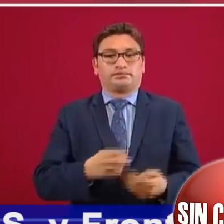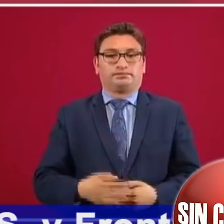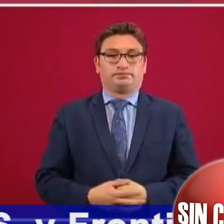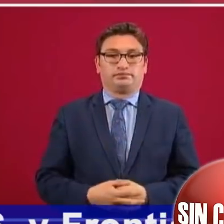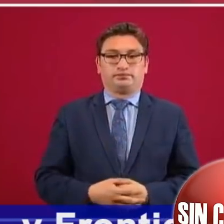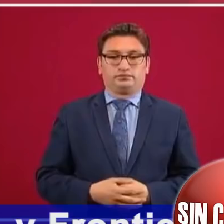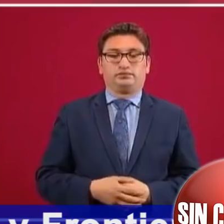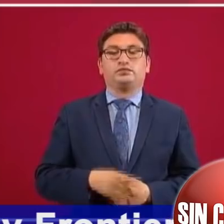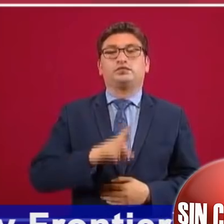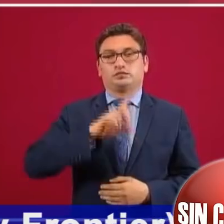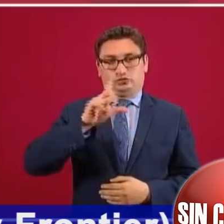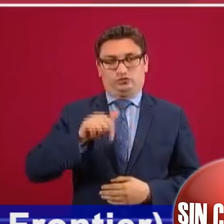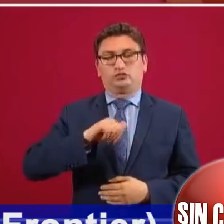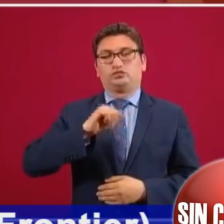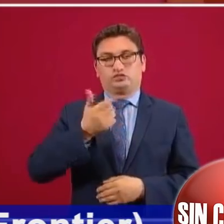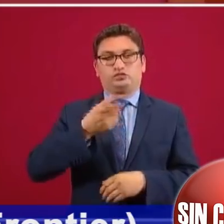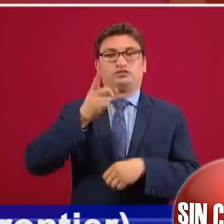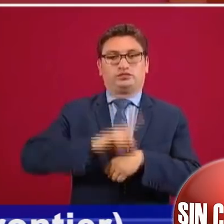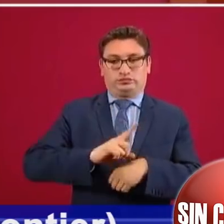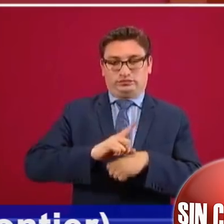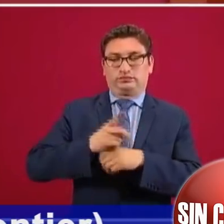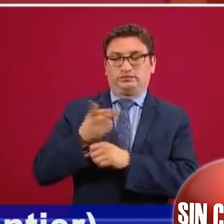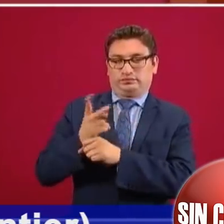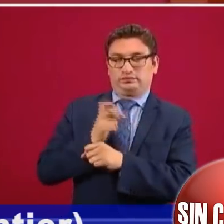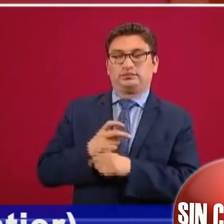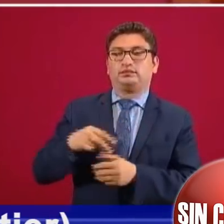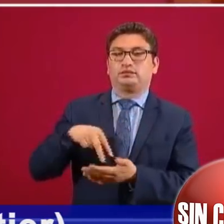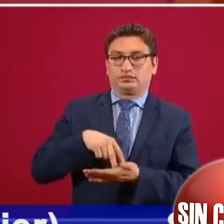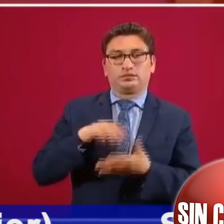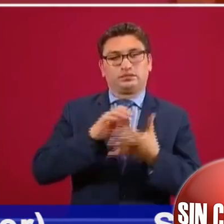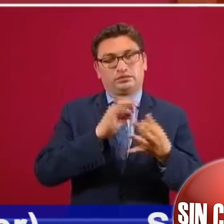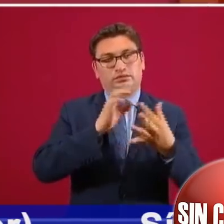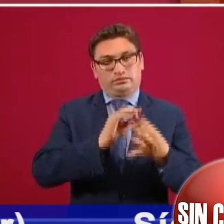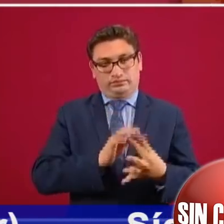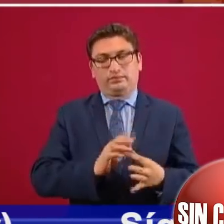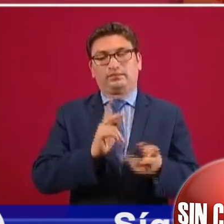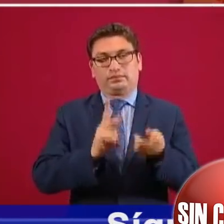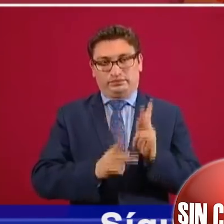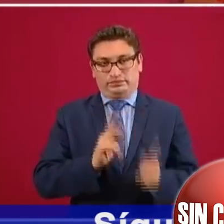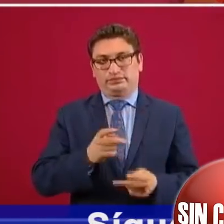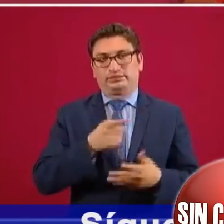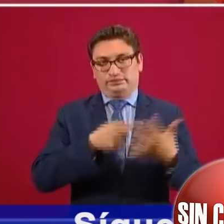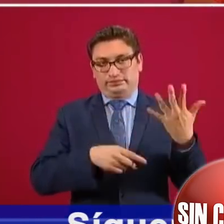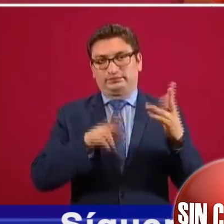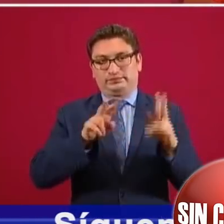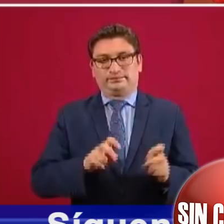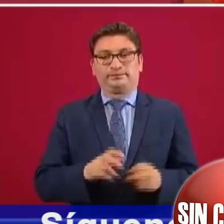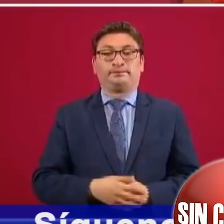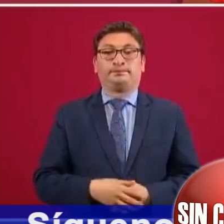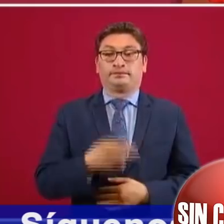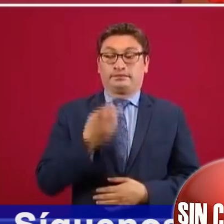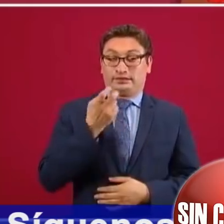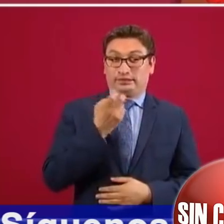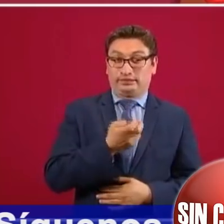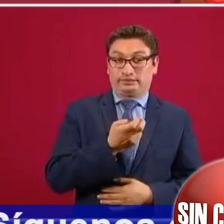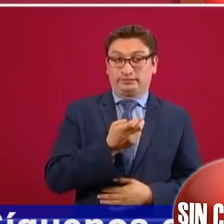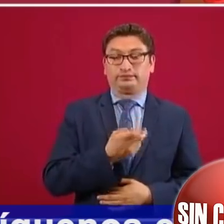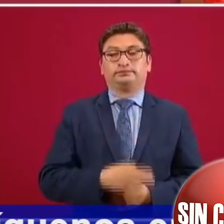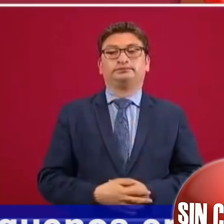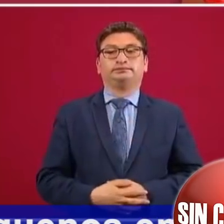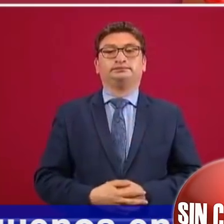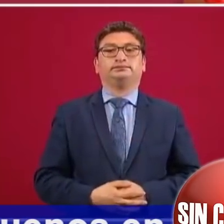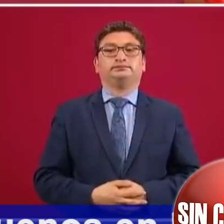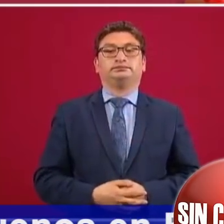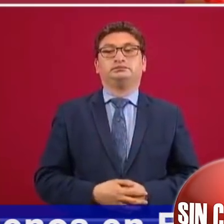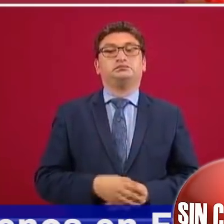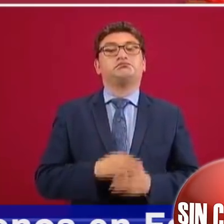Algún día vamos a hablar de esto, vamos a invitar a alguien que dé una plática. Bueno, eso